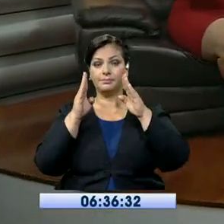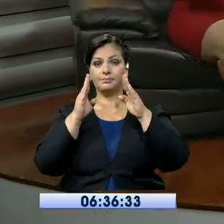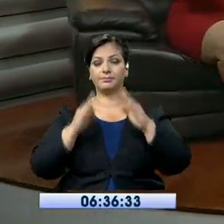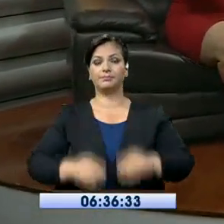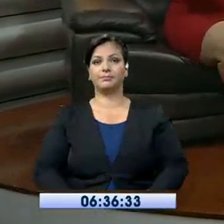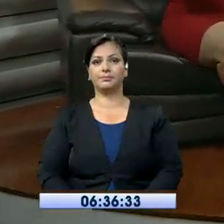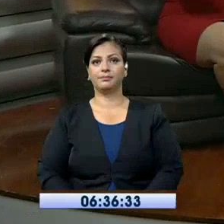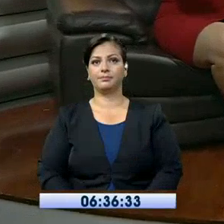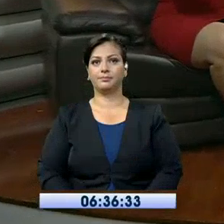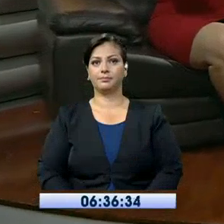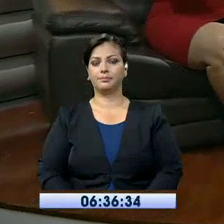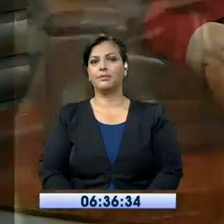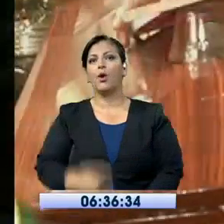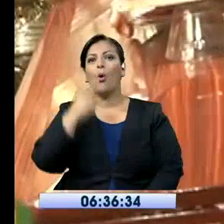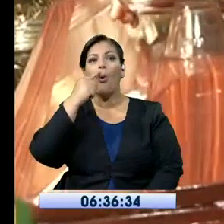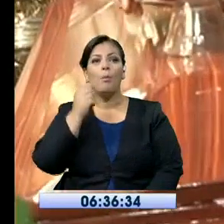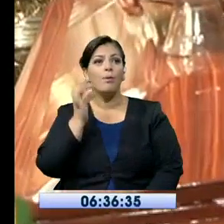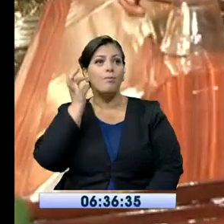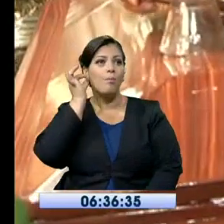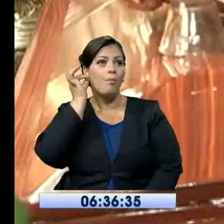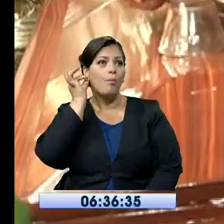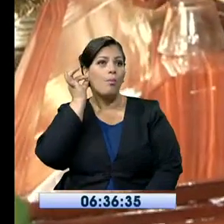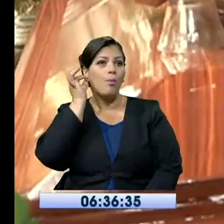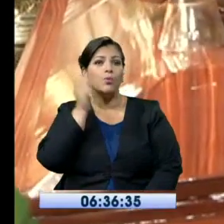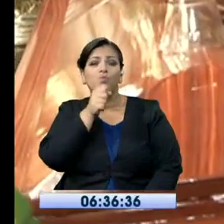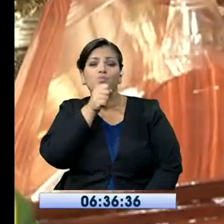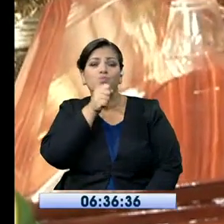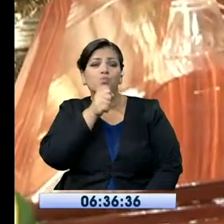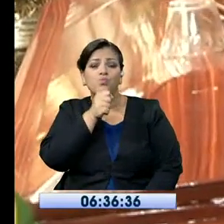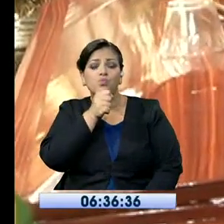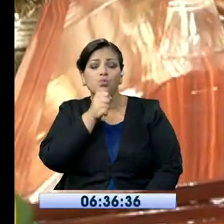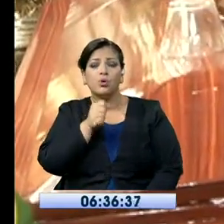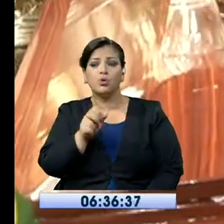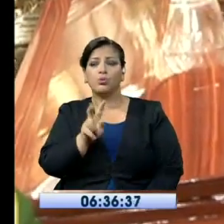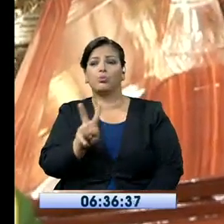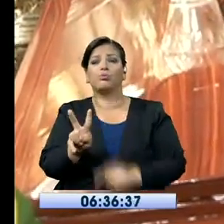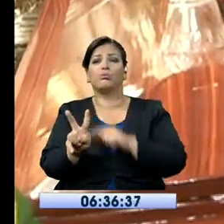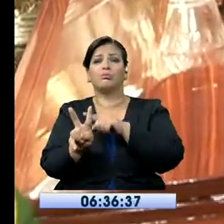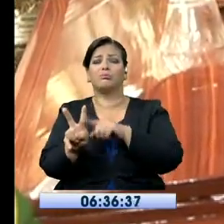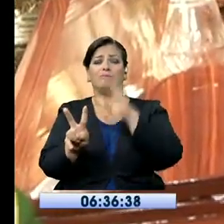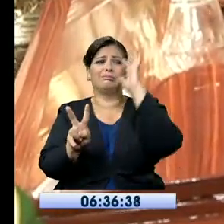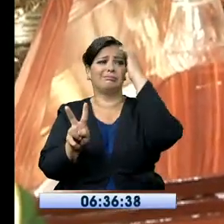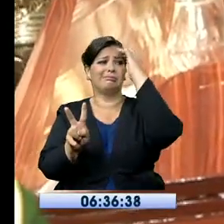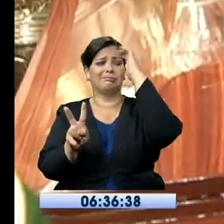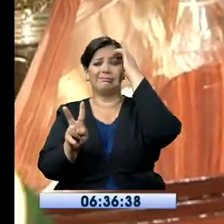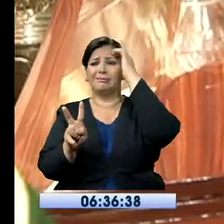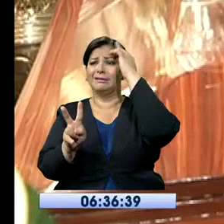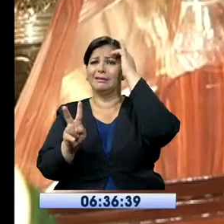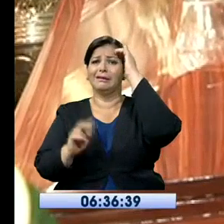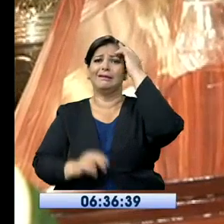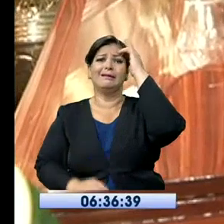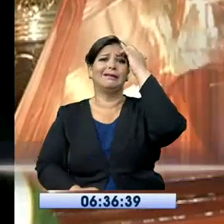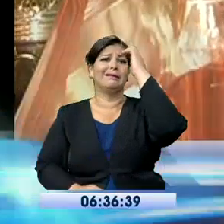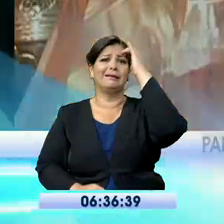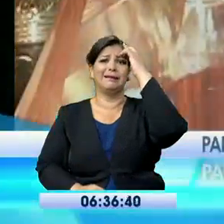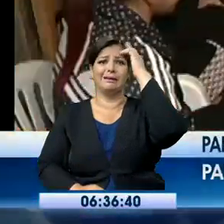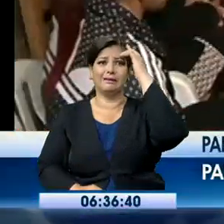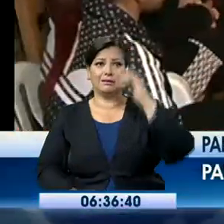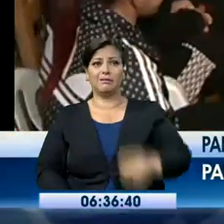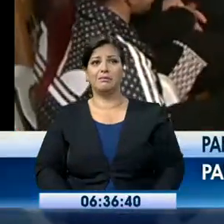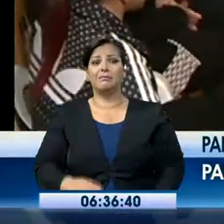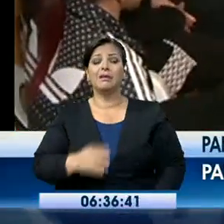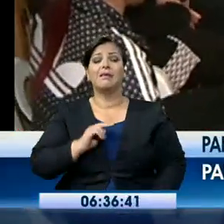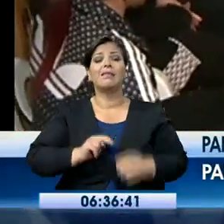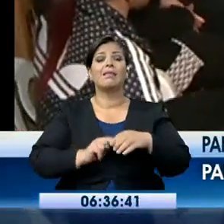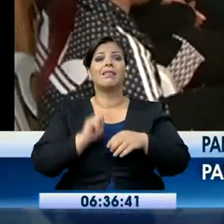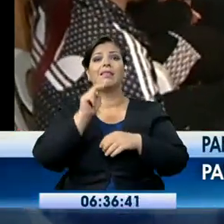televidentes. Una pareja de ancianos se encuentra desesperada al no contar con los recursos económicos para enterrar a uno de sus